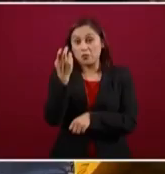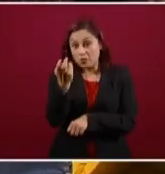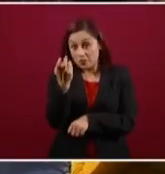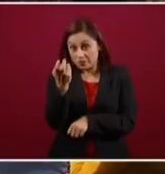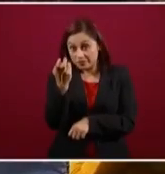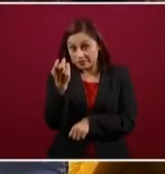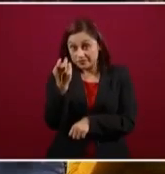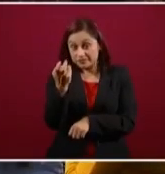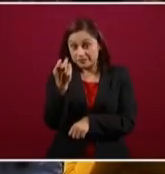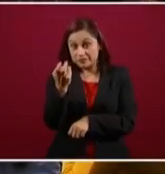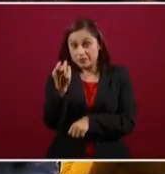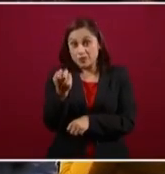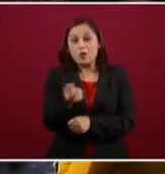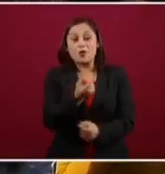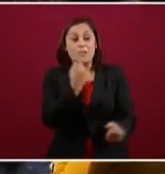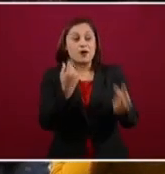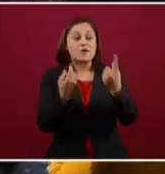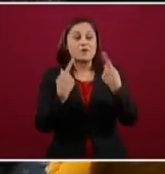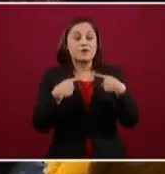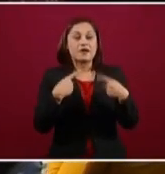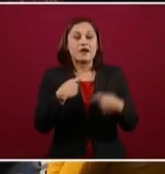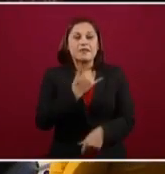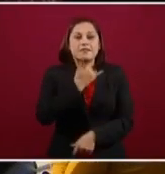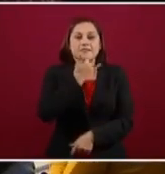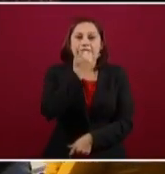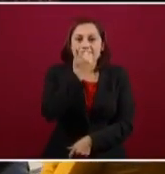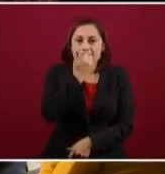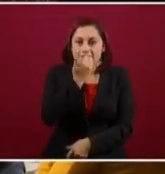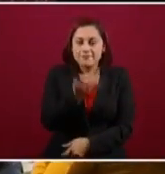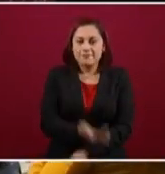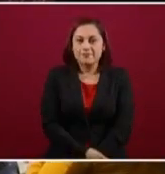se equivocan,